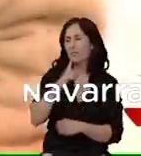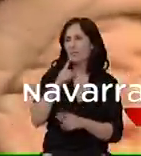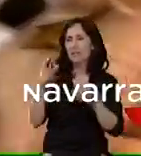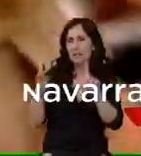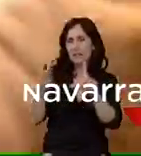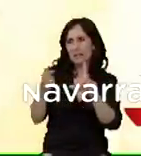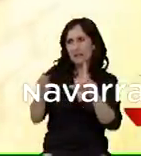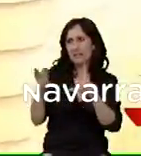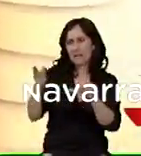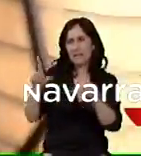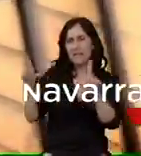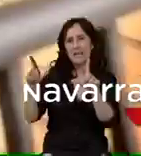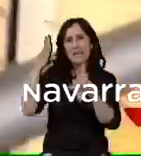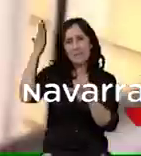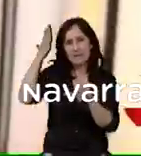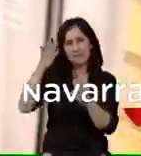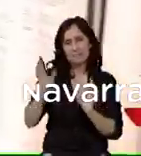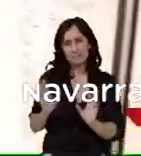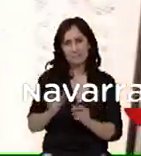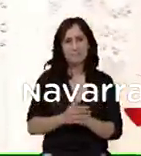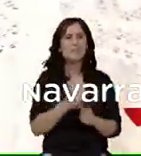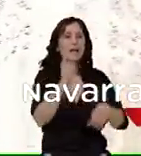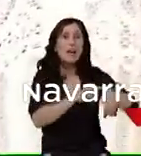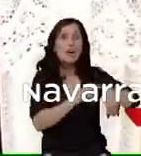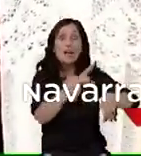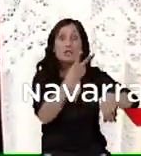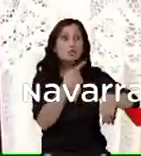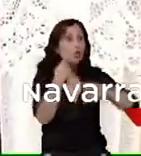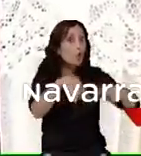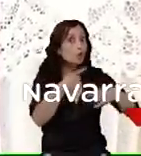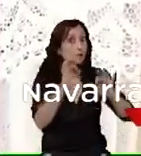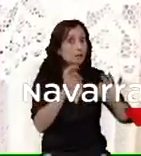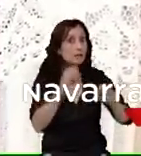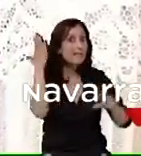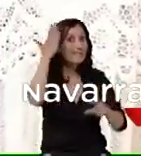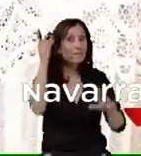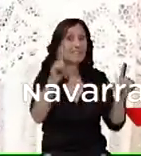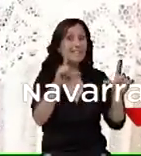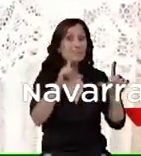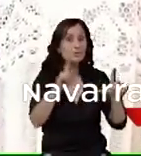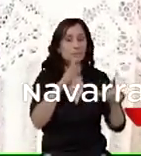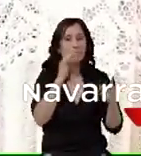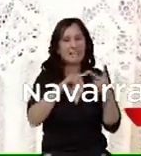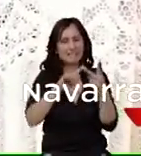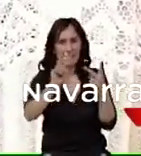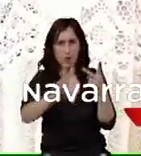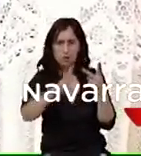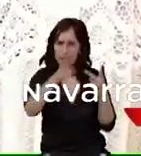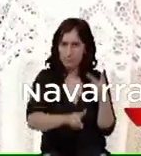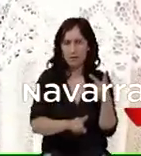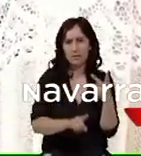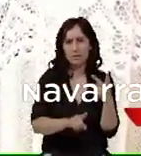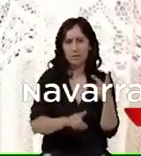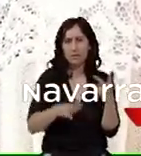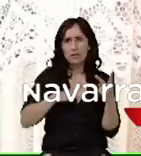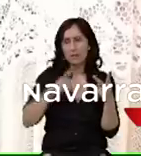ahora mismo Navarra Televisión. A las dos la pongo todos los días. Navarra Televisión y Navarra dos. ¿Ves cómo